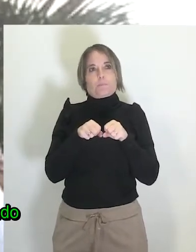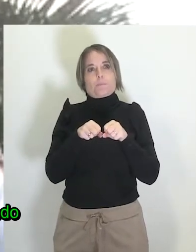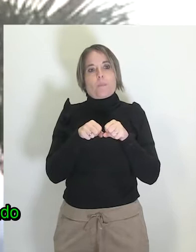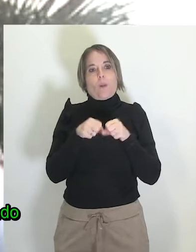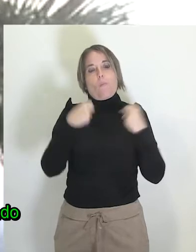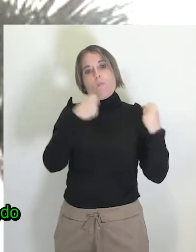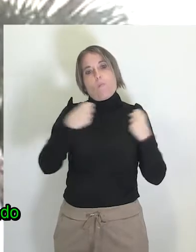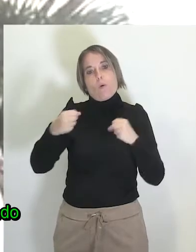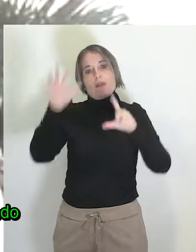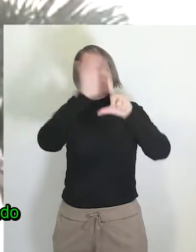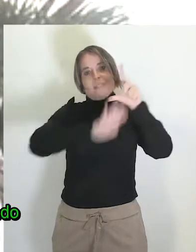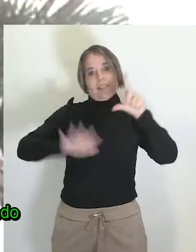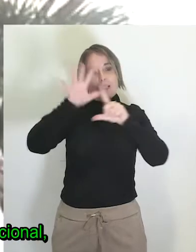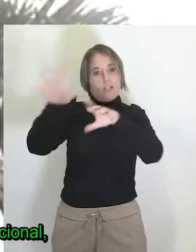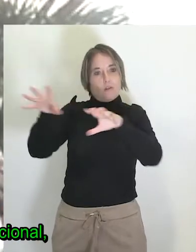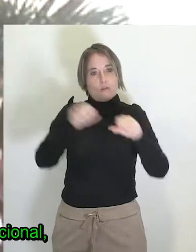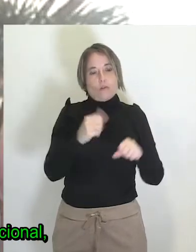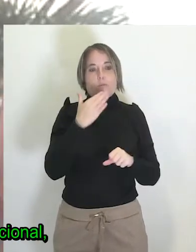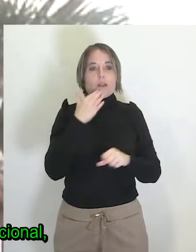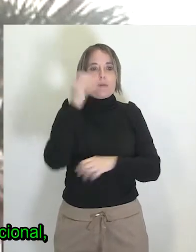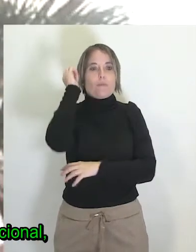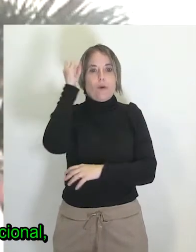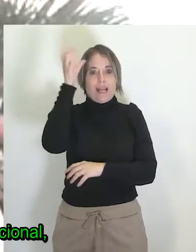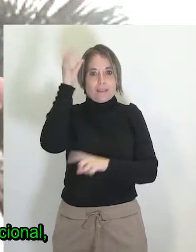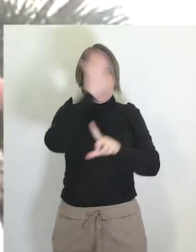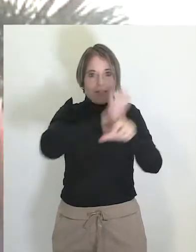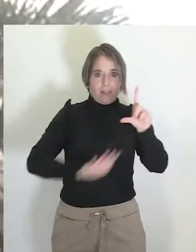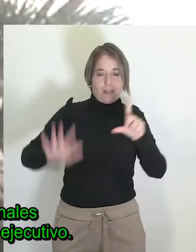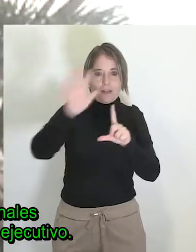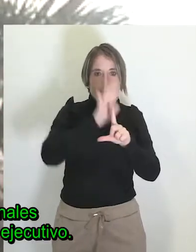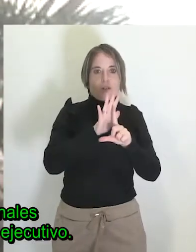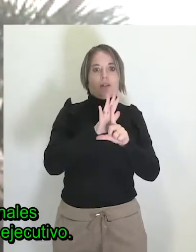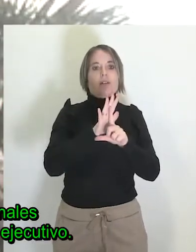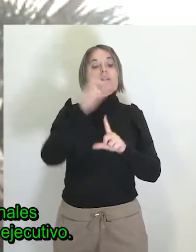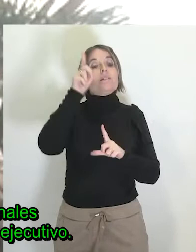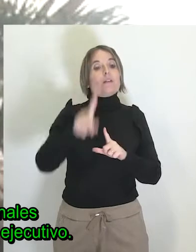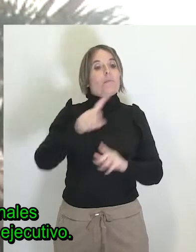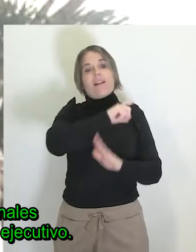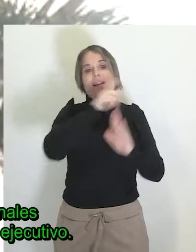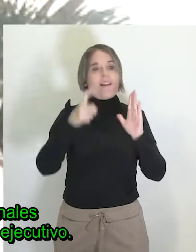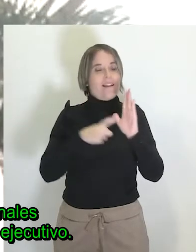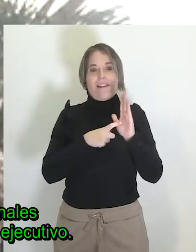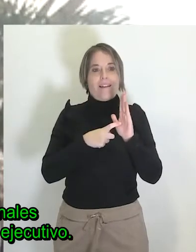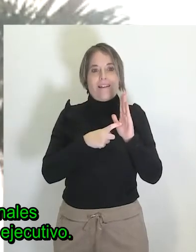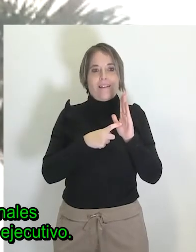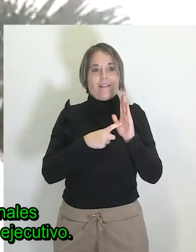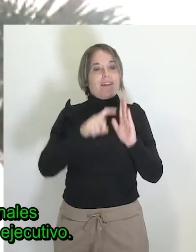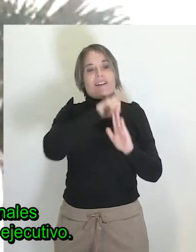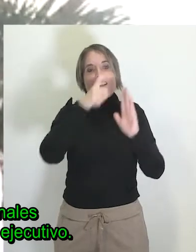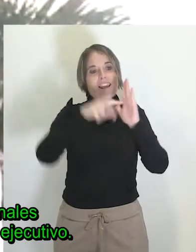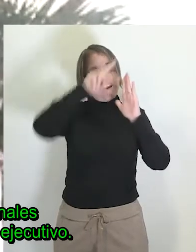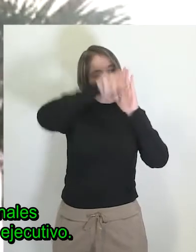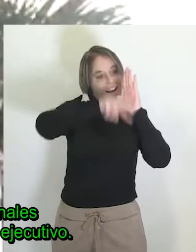pues otros poderes del Estado, en este caso de la Asamblea Nacional, y además de eso, las leyes penales no se